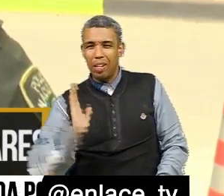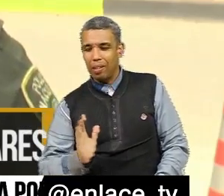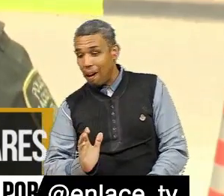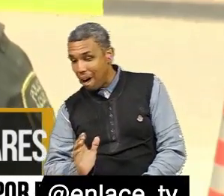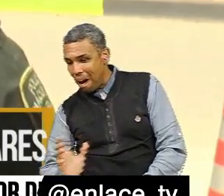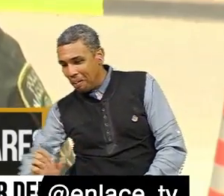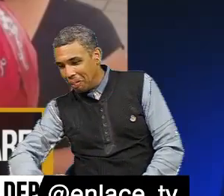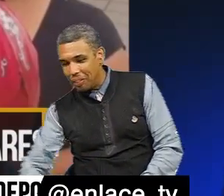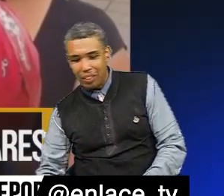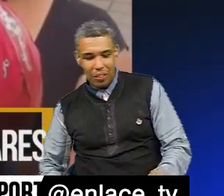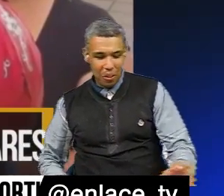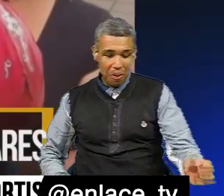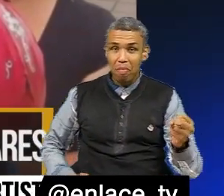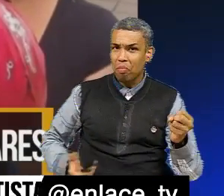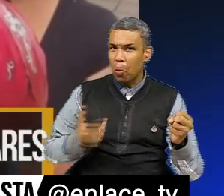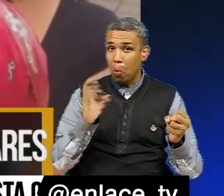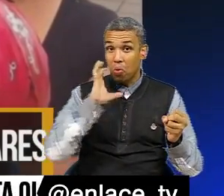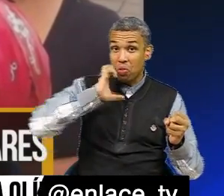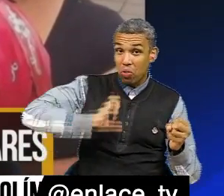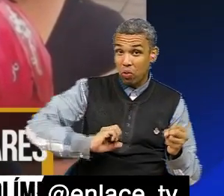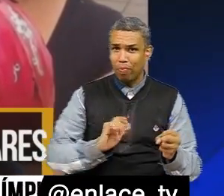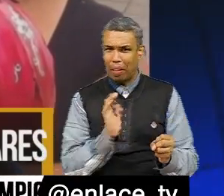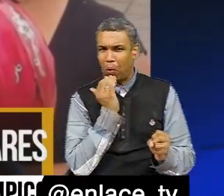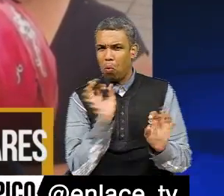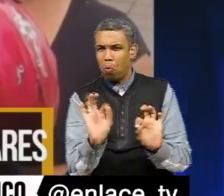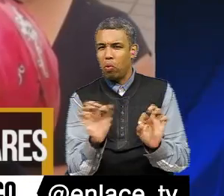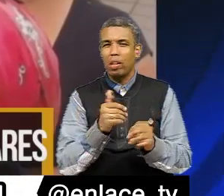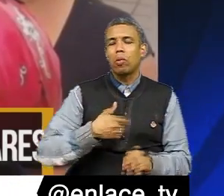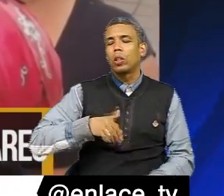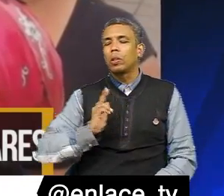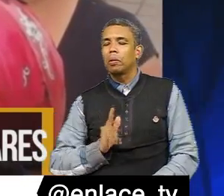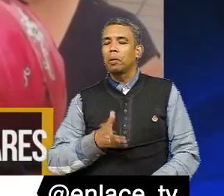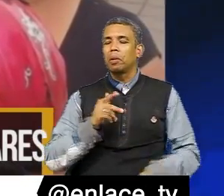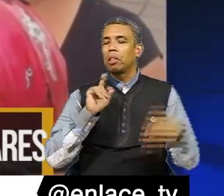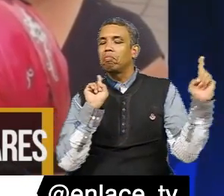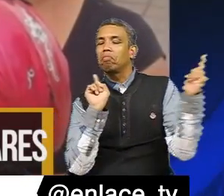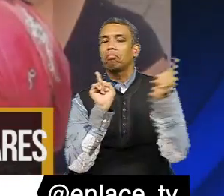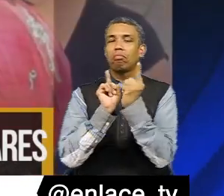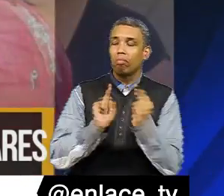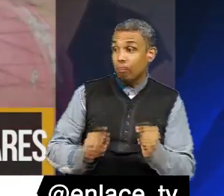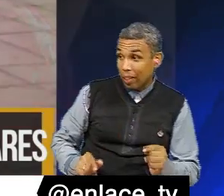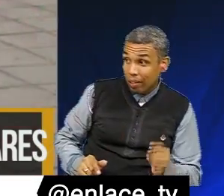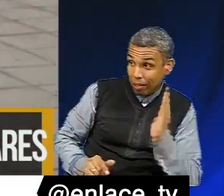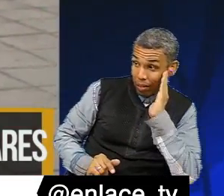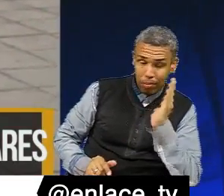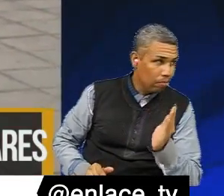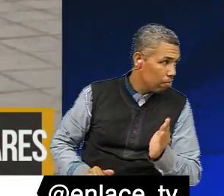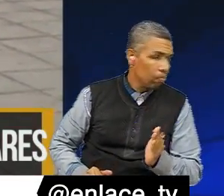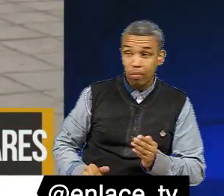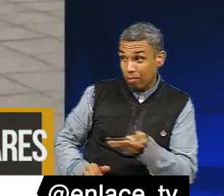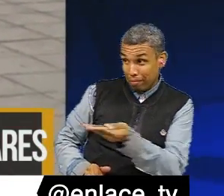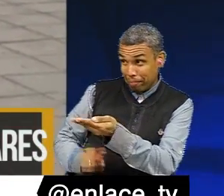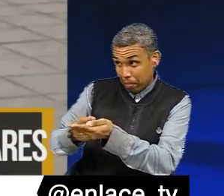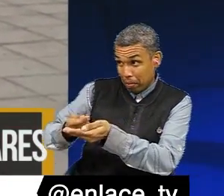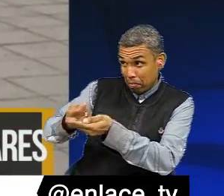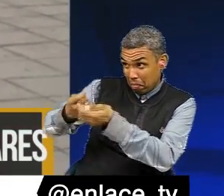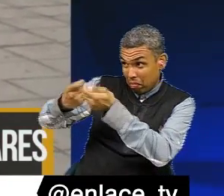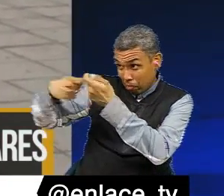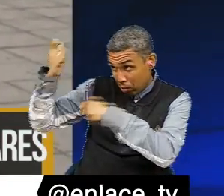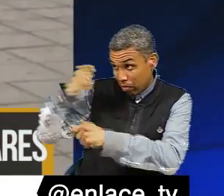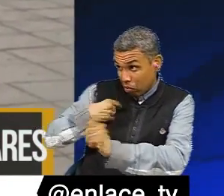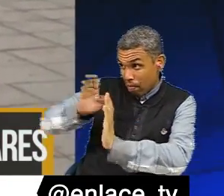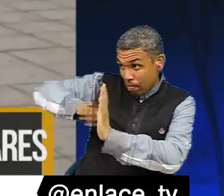cuando van transitando por las vías, que le ofrecen, son normalmente celulares hurtados. Entonces la invitación es esa, se hace la campaña